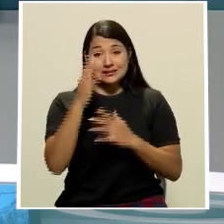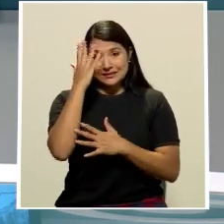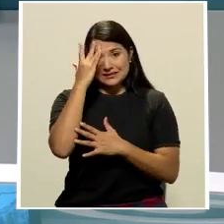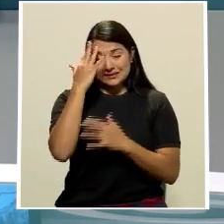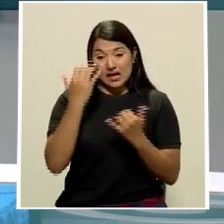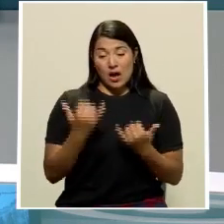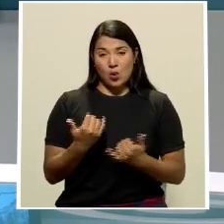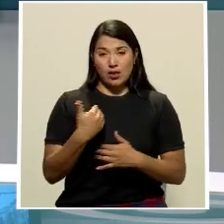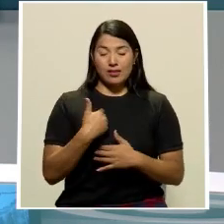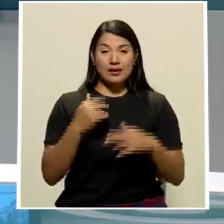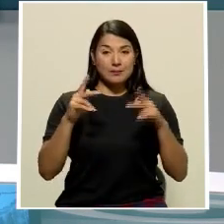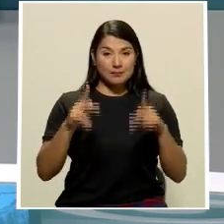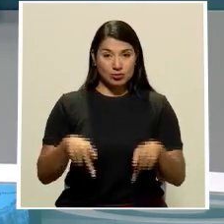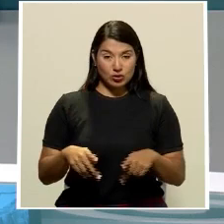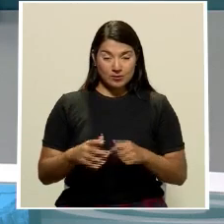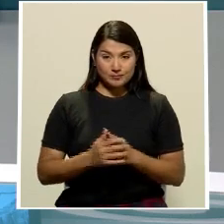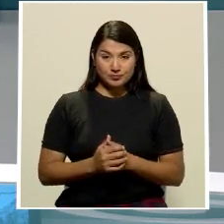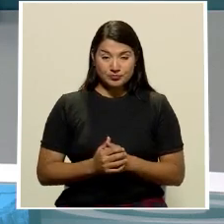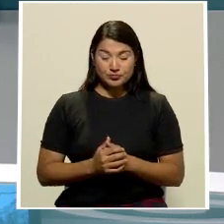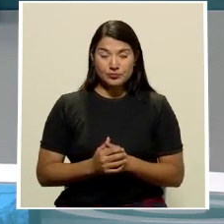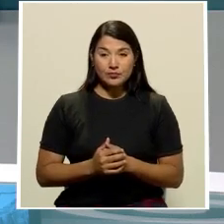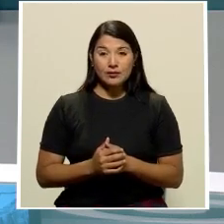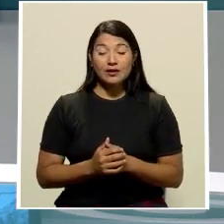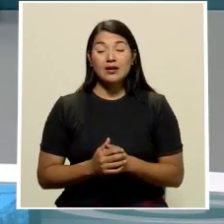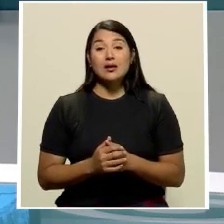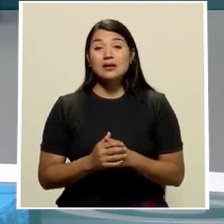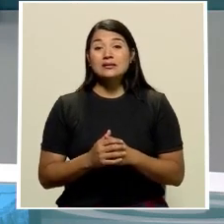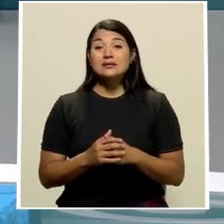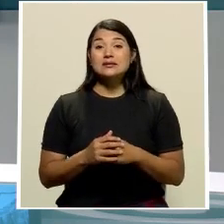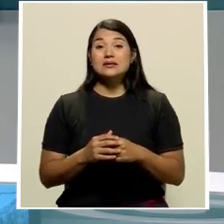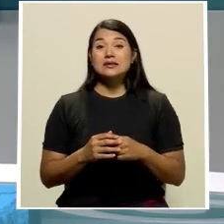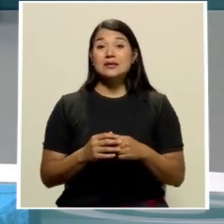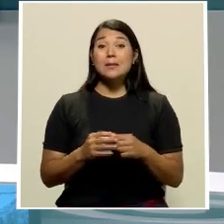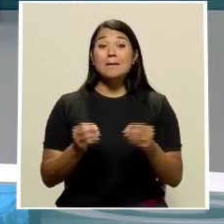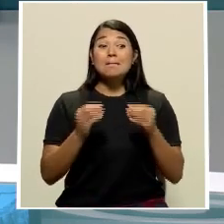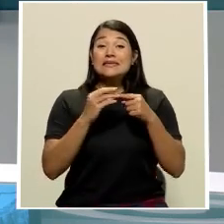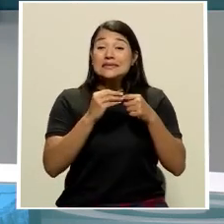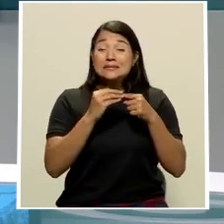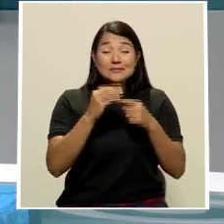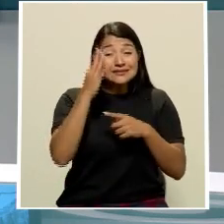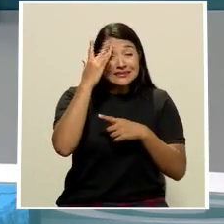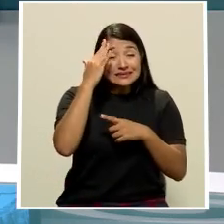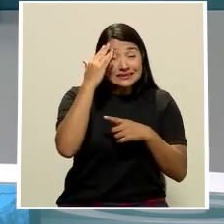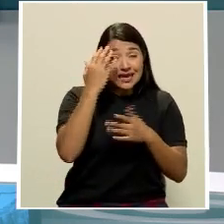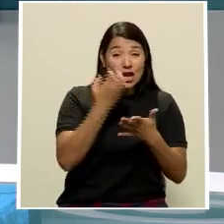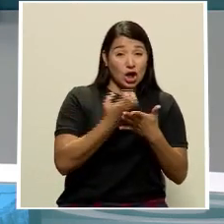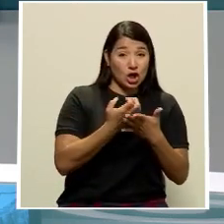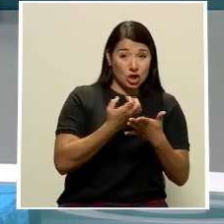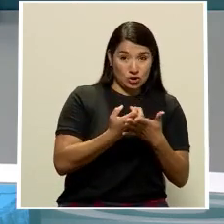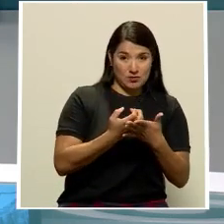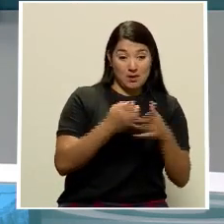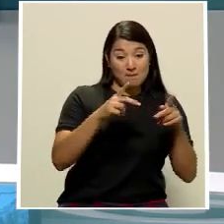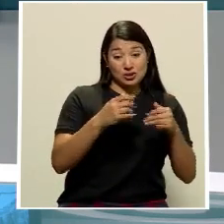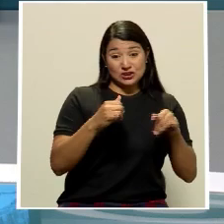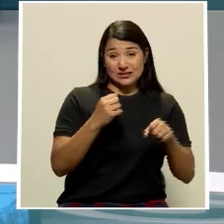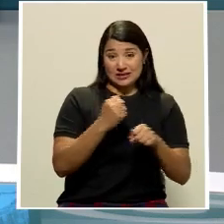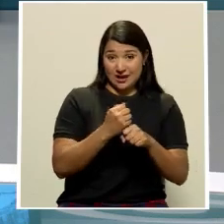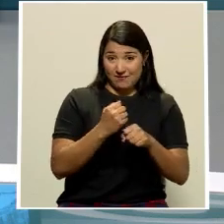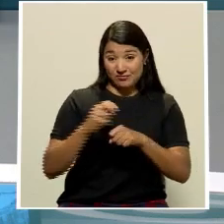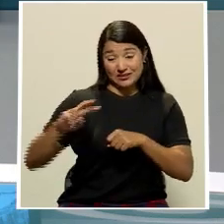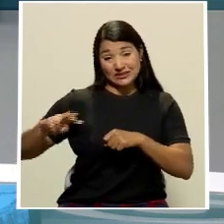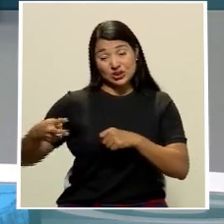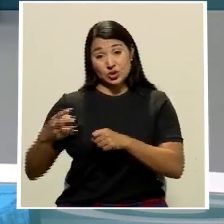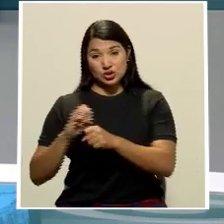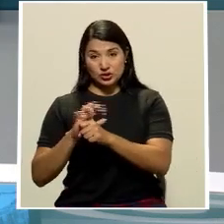la ciudadanía, por encima incluso del COVID-19. Como todos estos días,